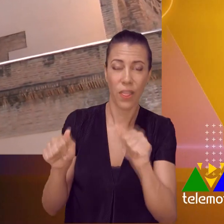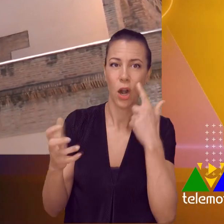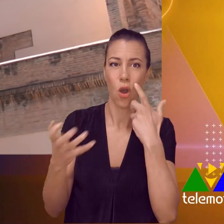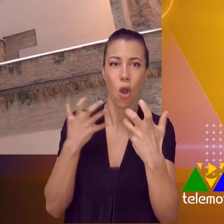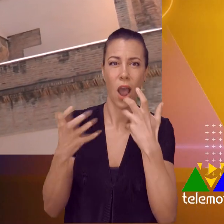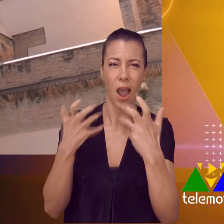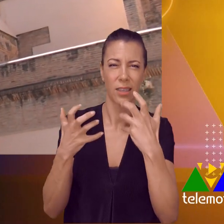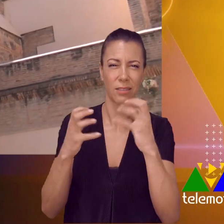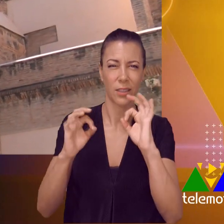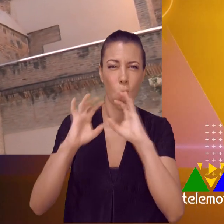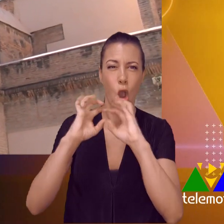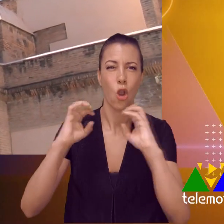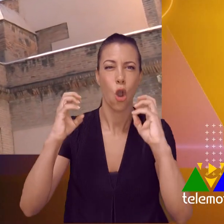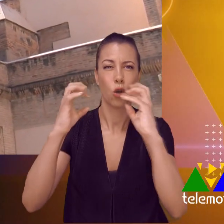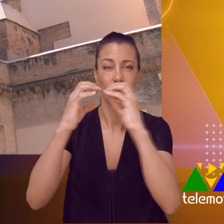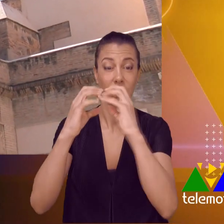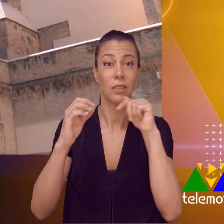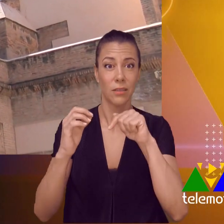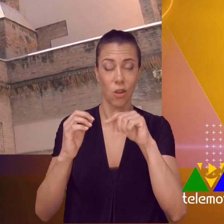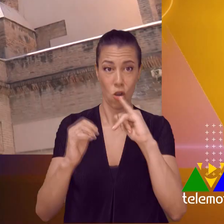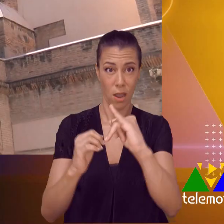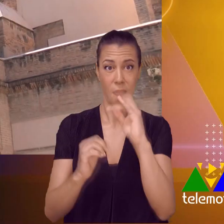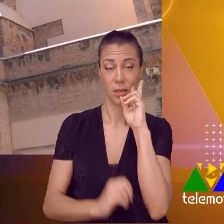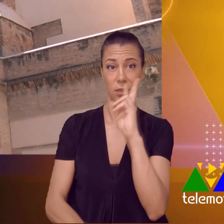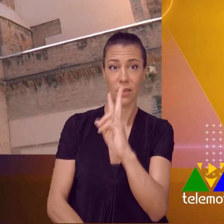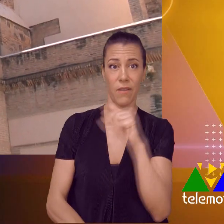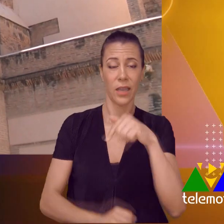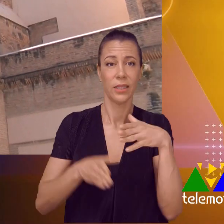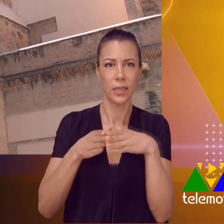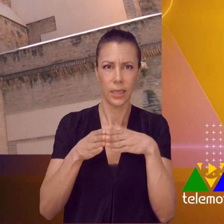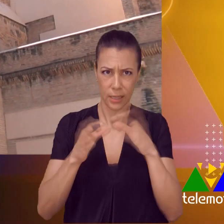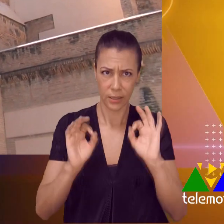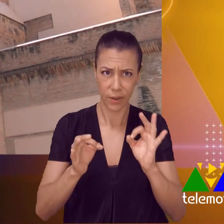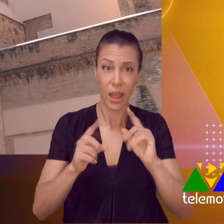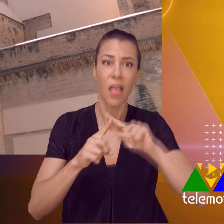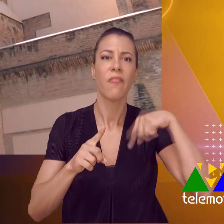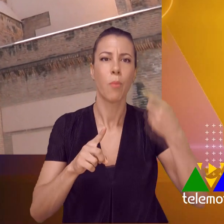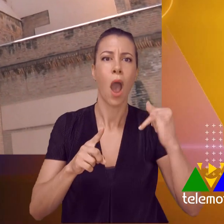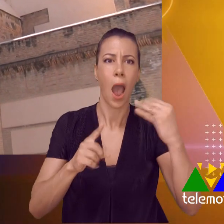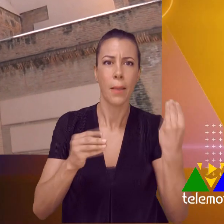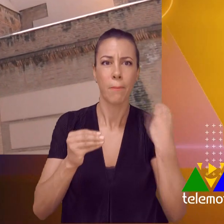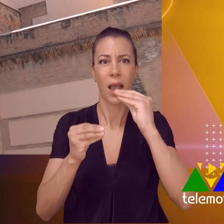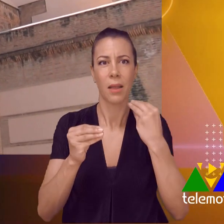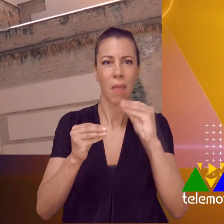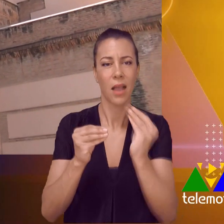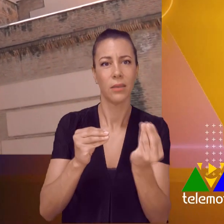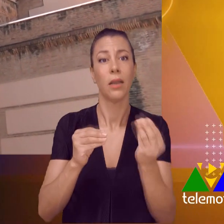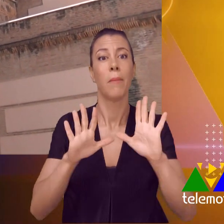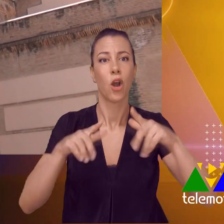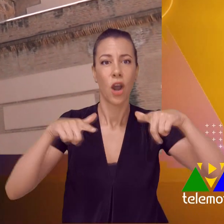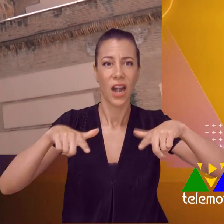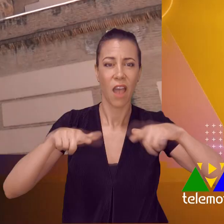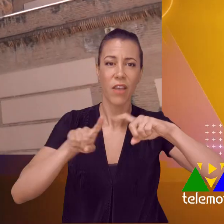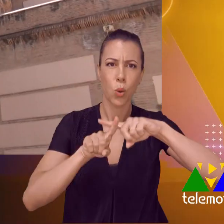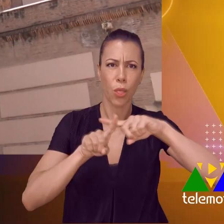arte gótico mudéjar, que es el que tenemos representado en esta iglesia. Es verdad que después tiene añadidos, la nave de crucero pertenece